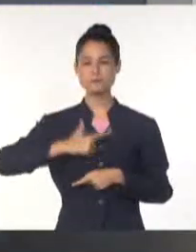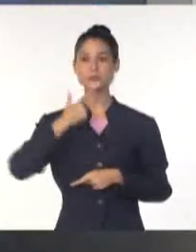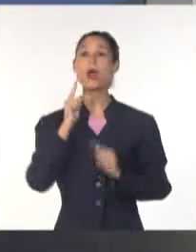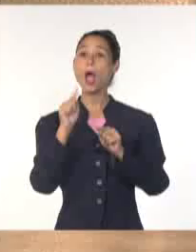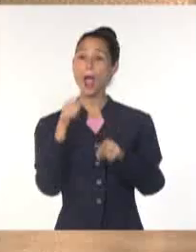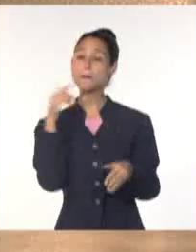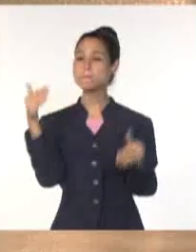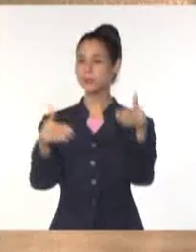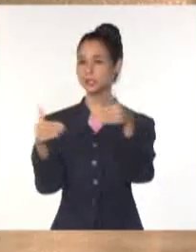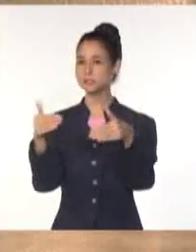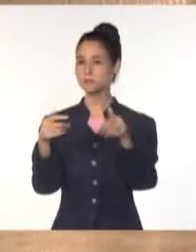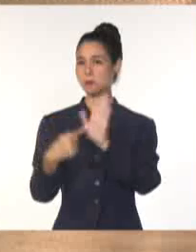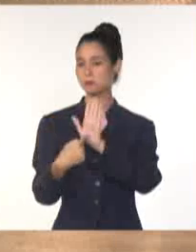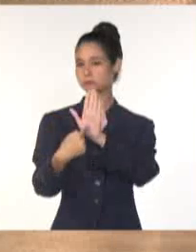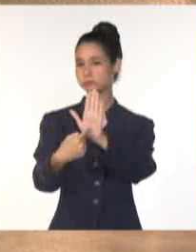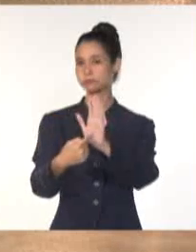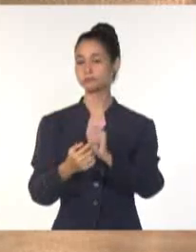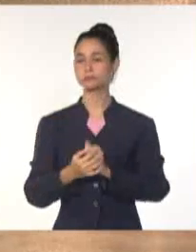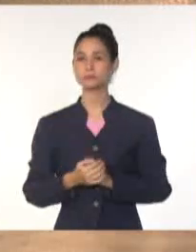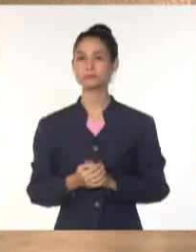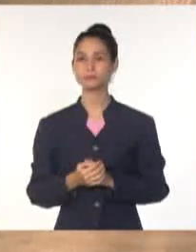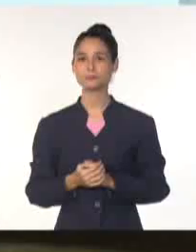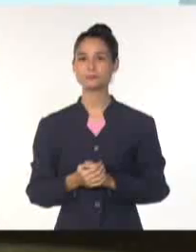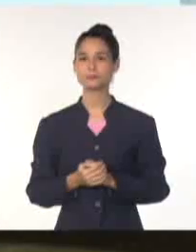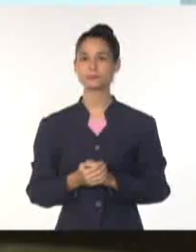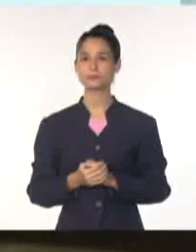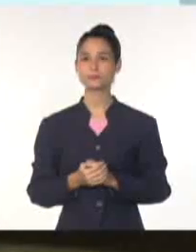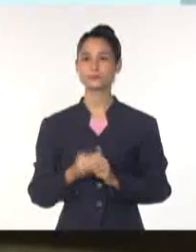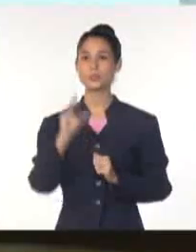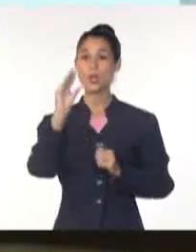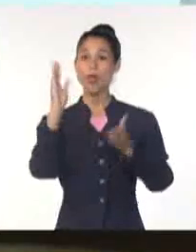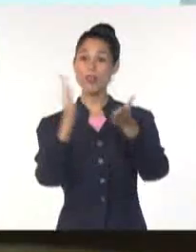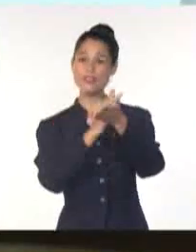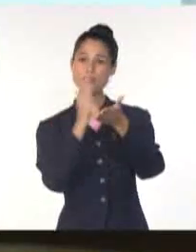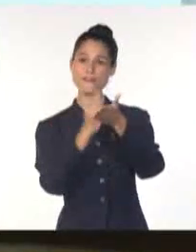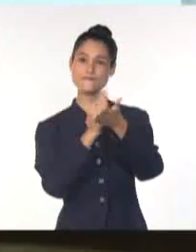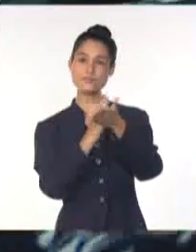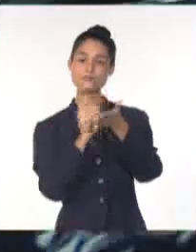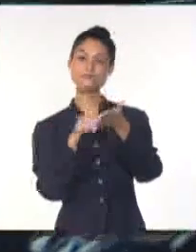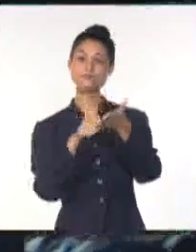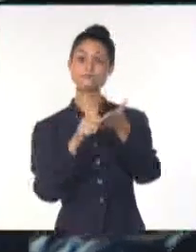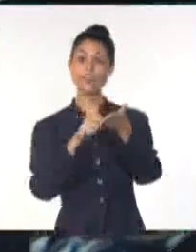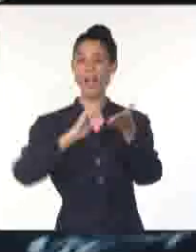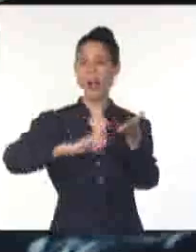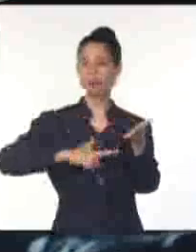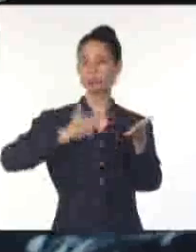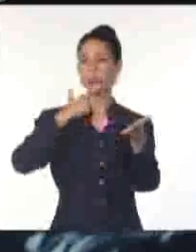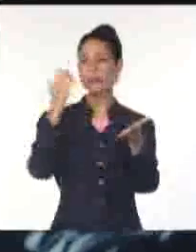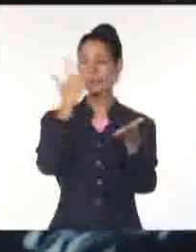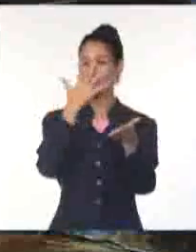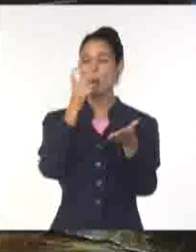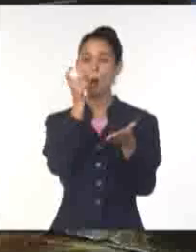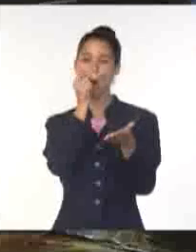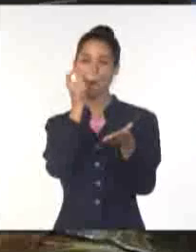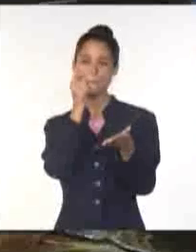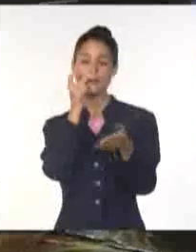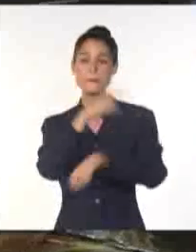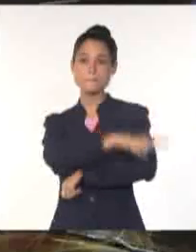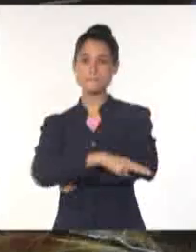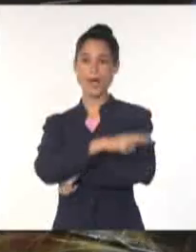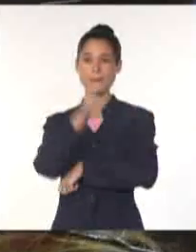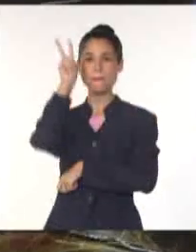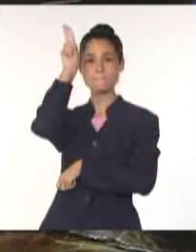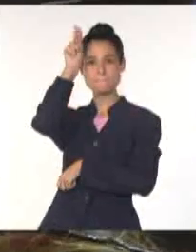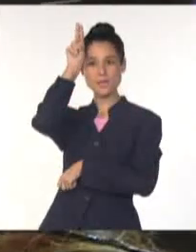edición. Noé Delirante, volumen del poeta peruano Arturo Corcuera, llegó a las manos de los lectores. El